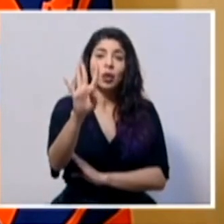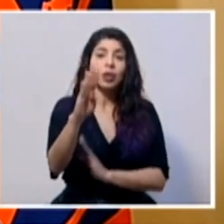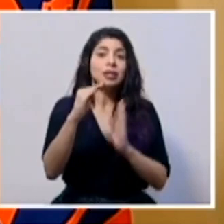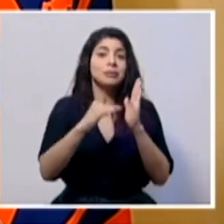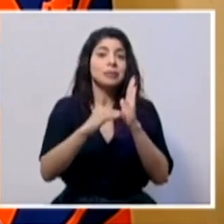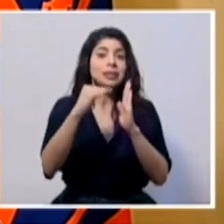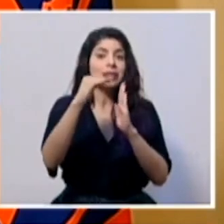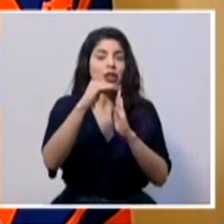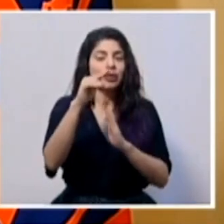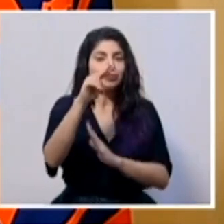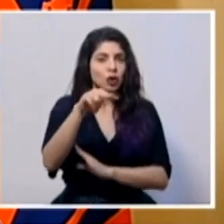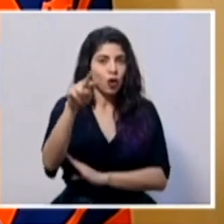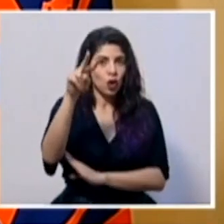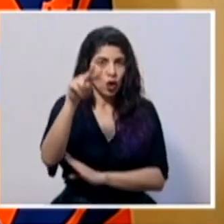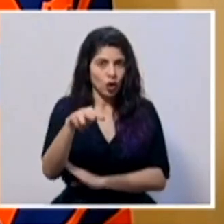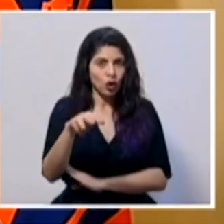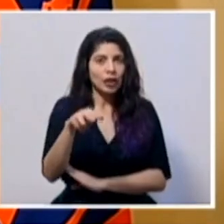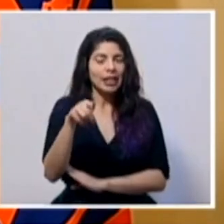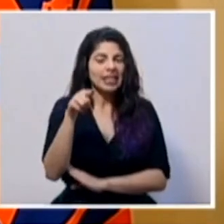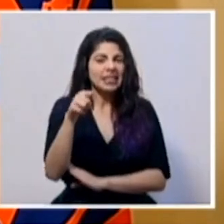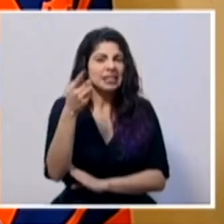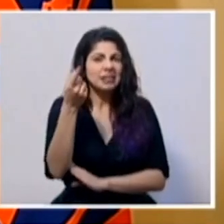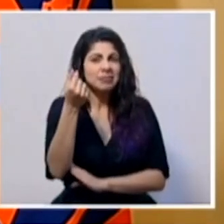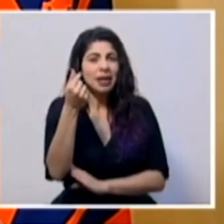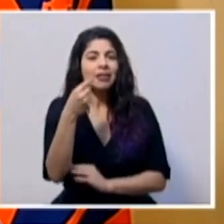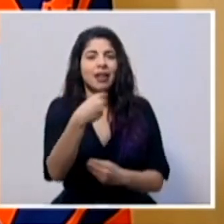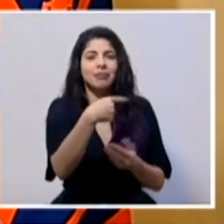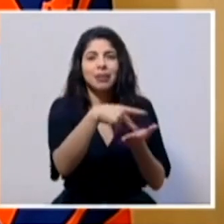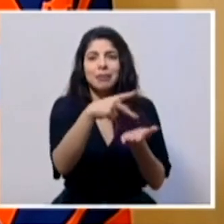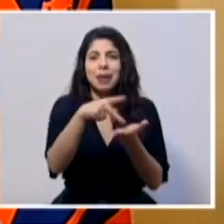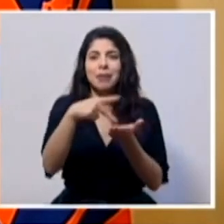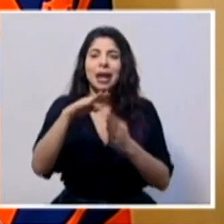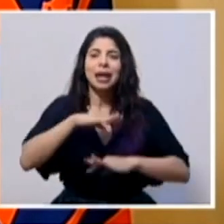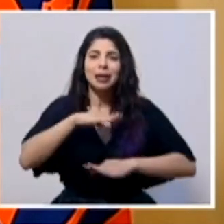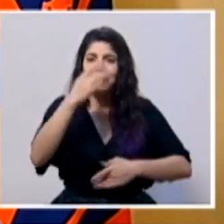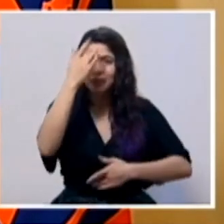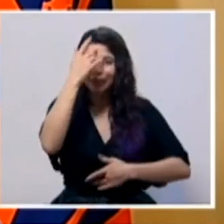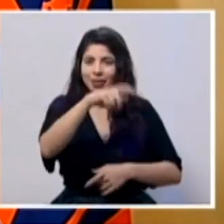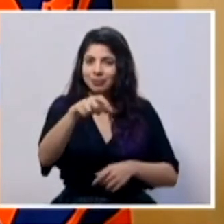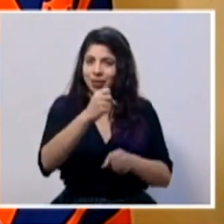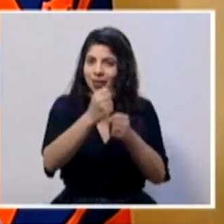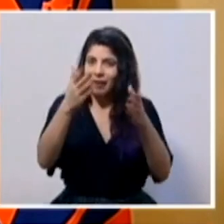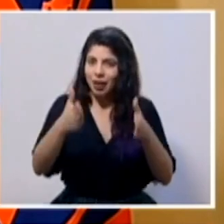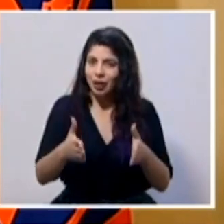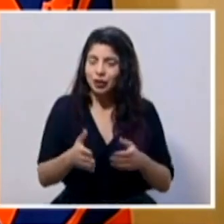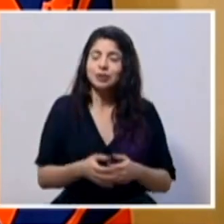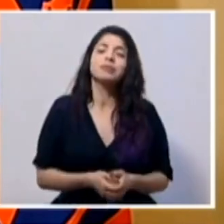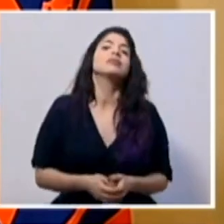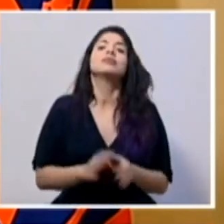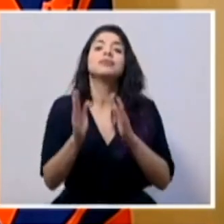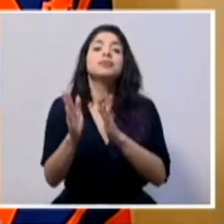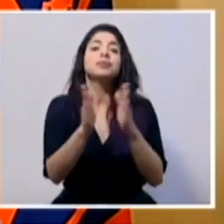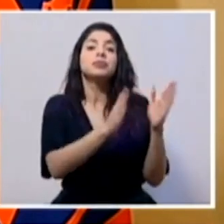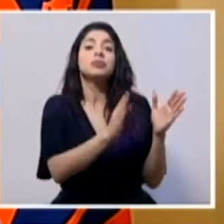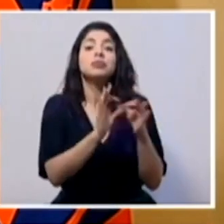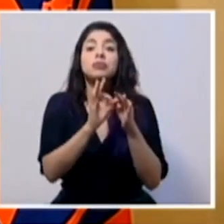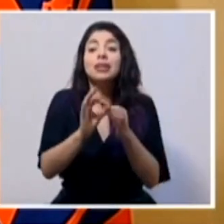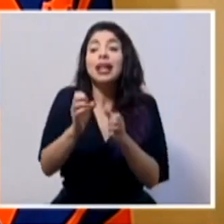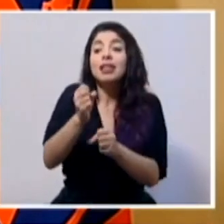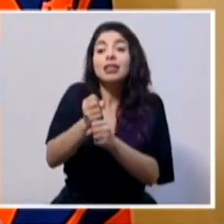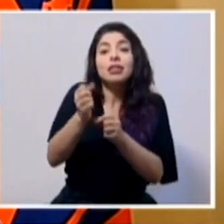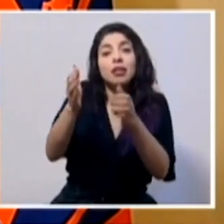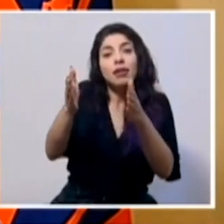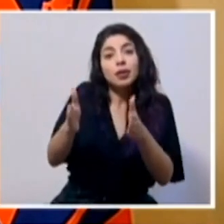3,294 millones de colones en las incapacidades de todos estos funcionarios. Con respecto a